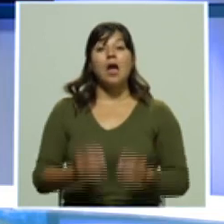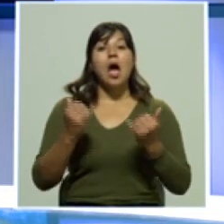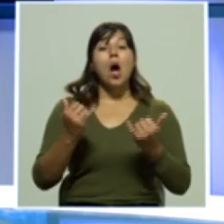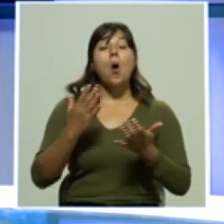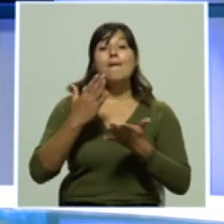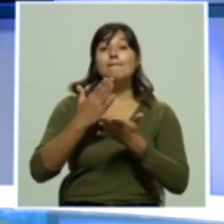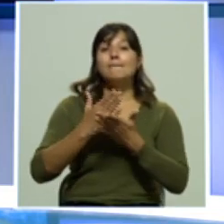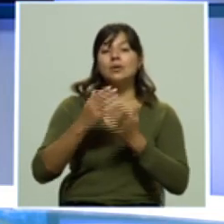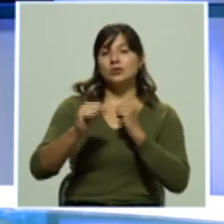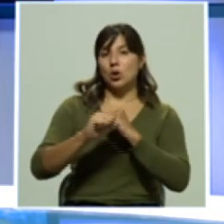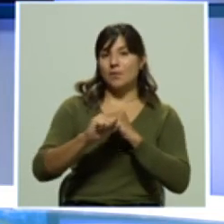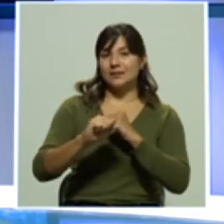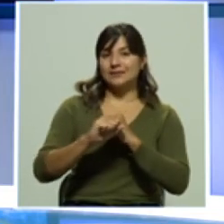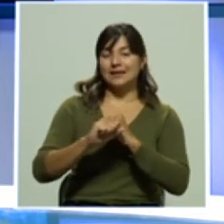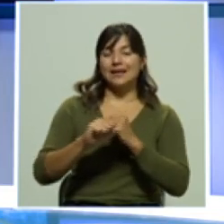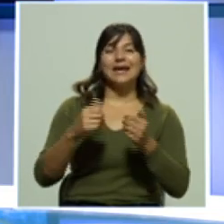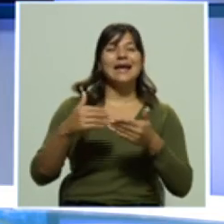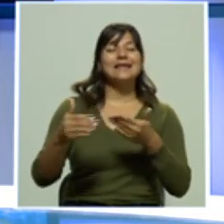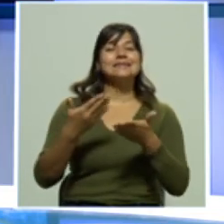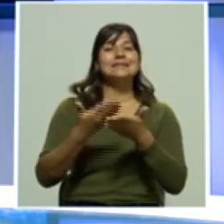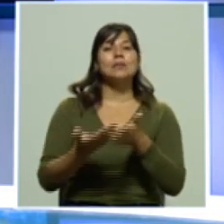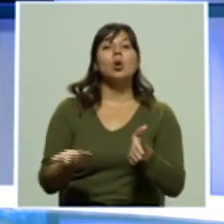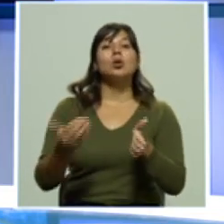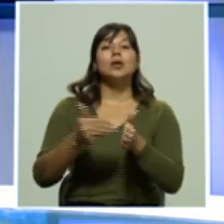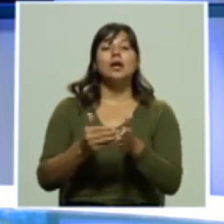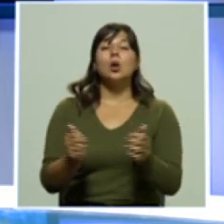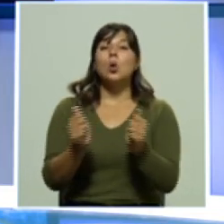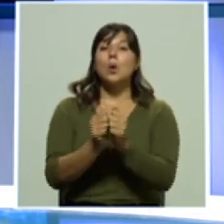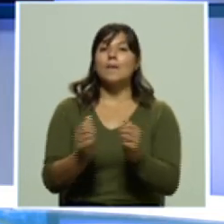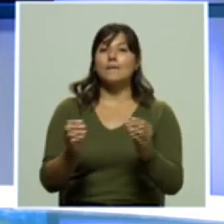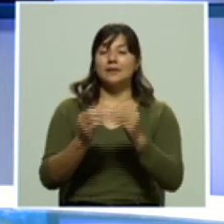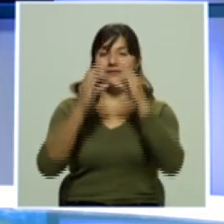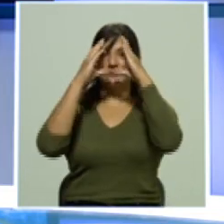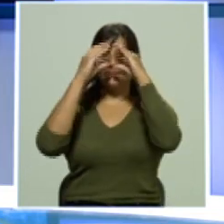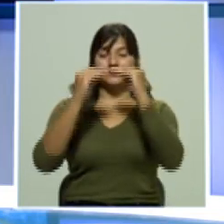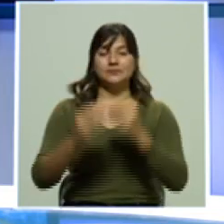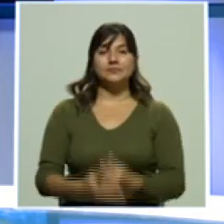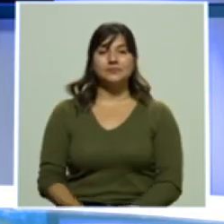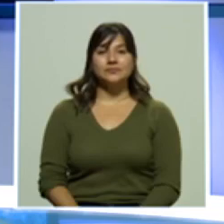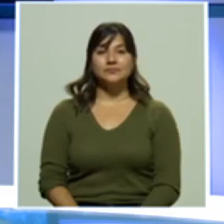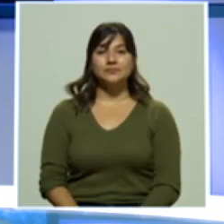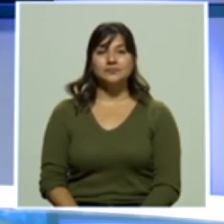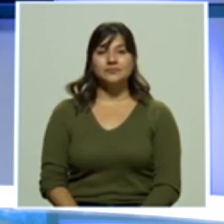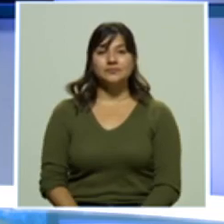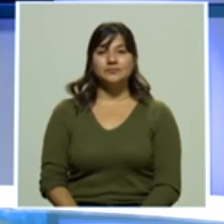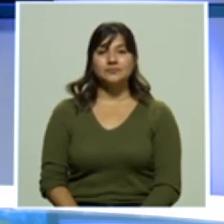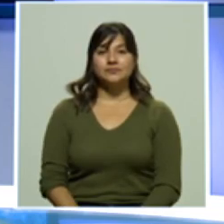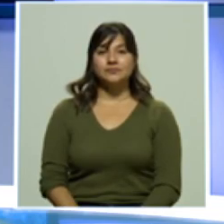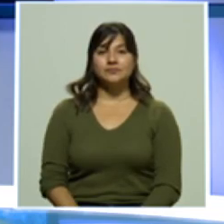Hacemos ahora una pausa comercial y ya regresamos con más información.